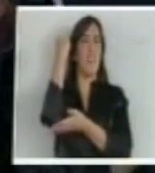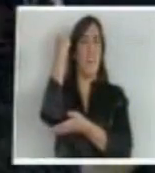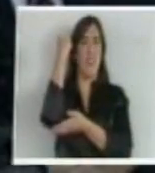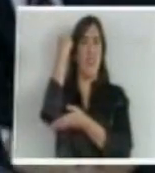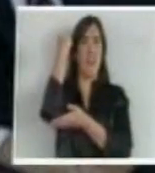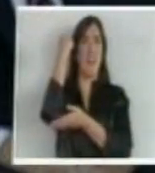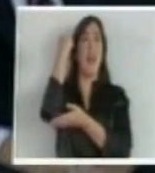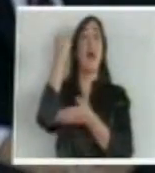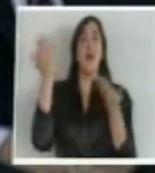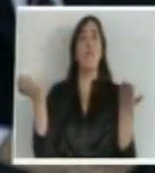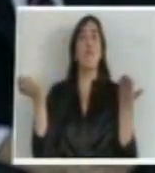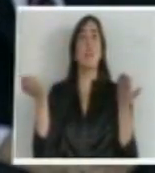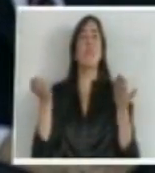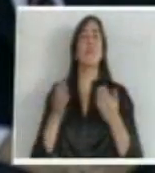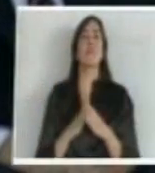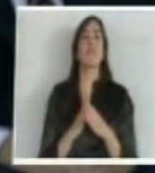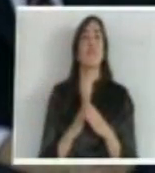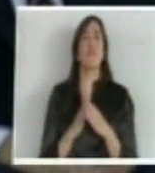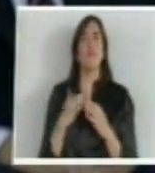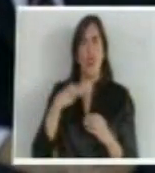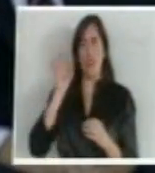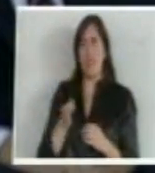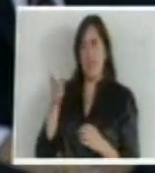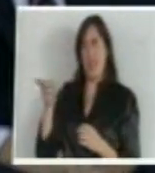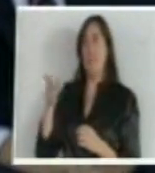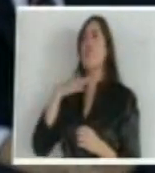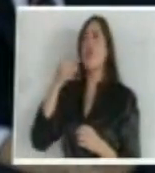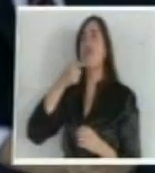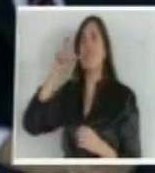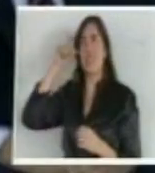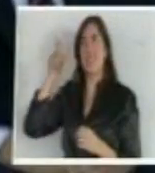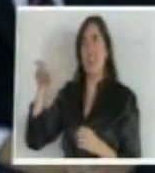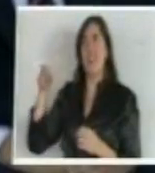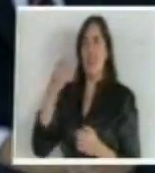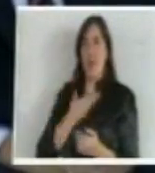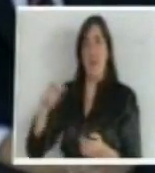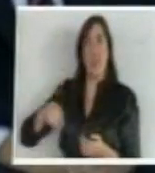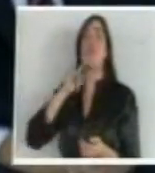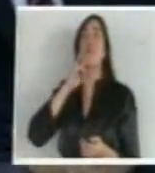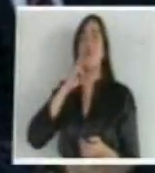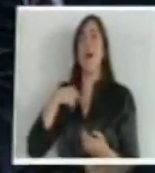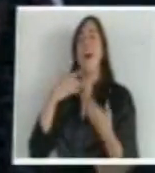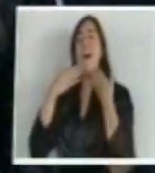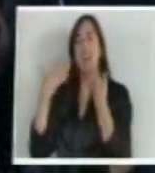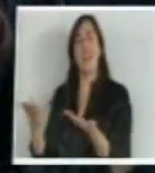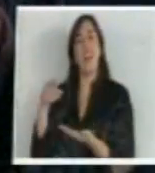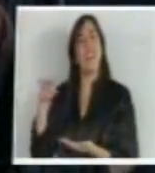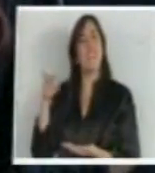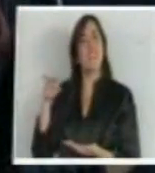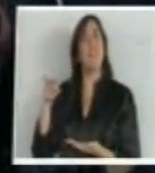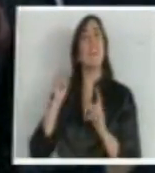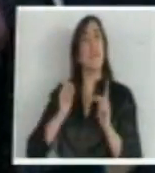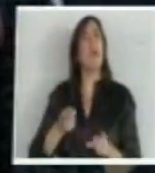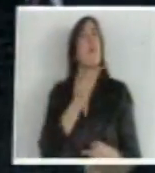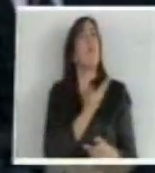Por eso haces bien, José, en recordarlo y agradecerle a él, al